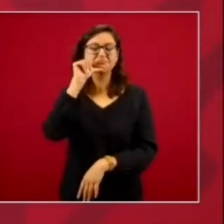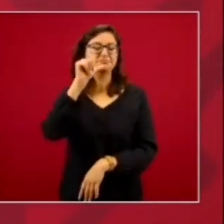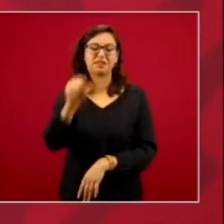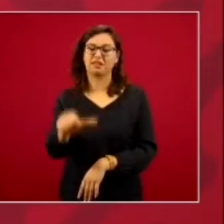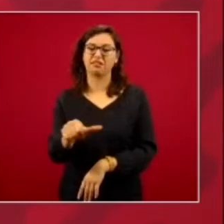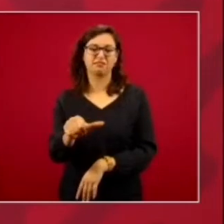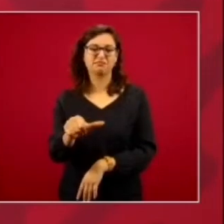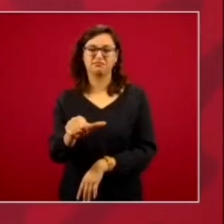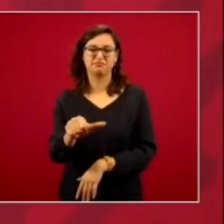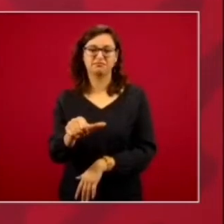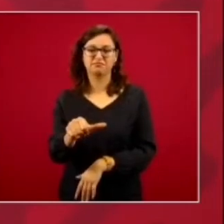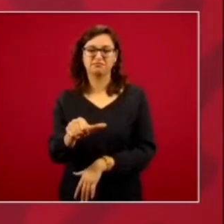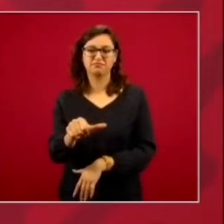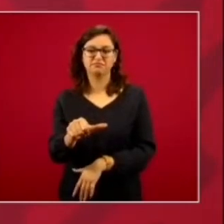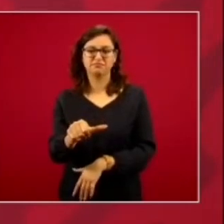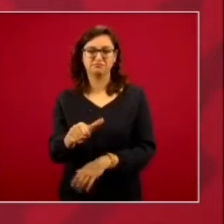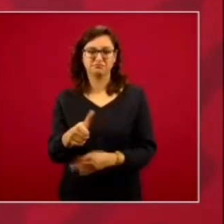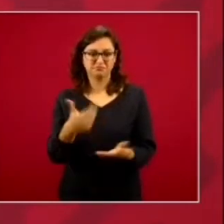que realmente